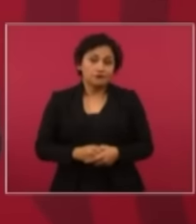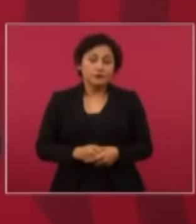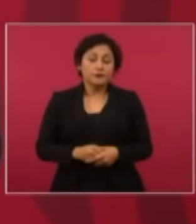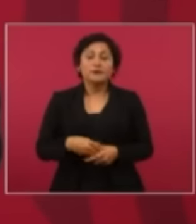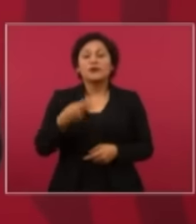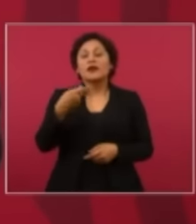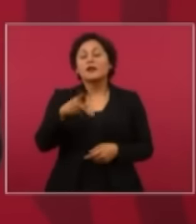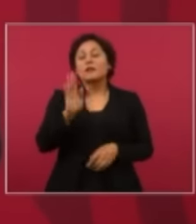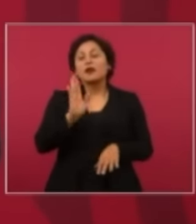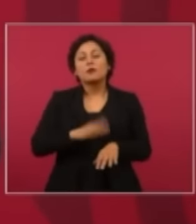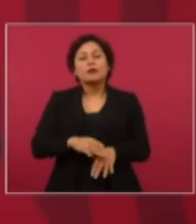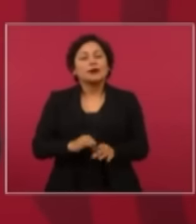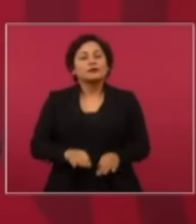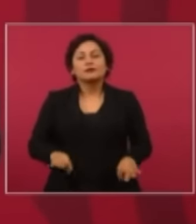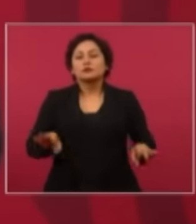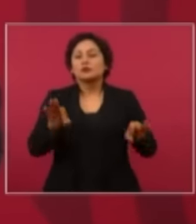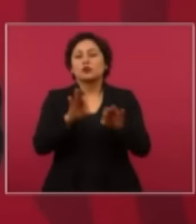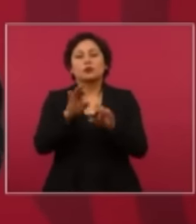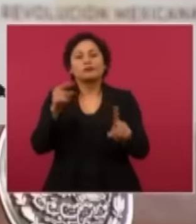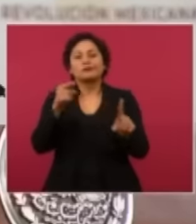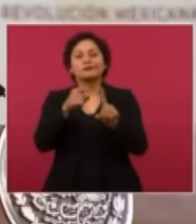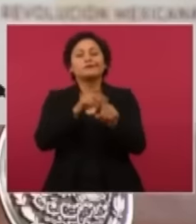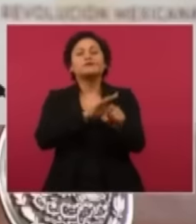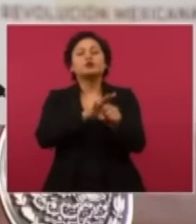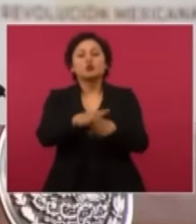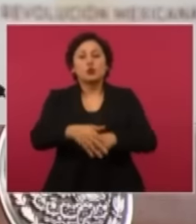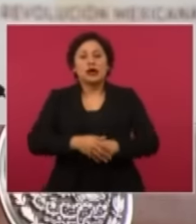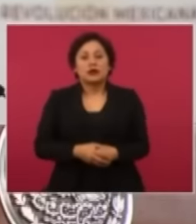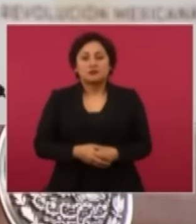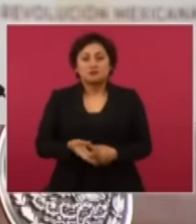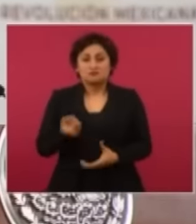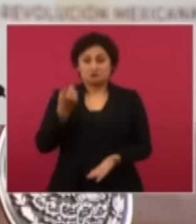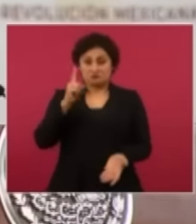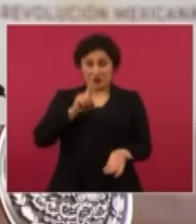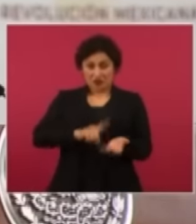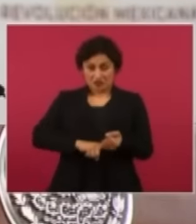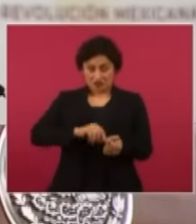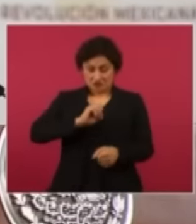no amargarse no odiar